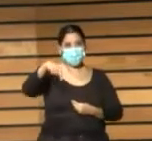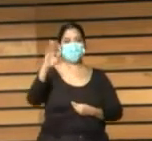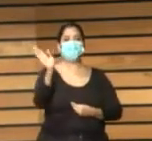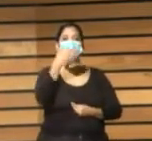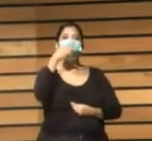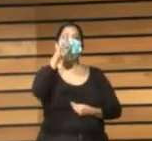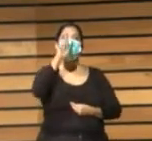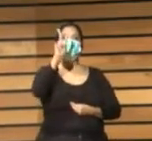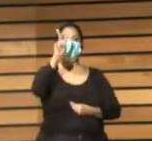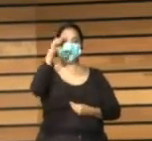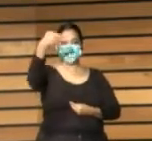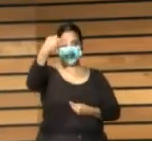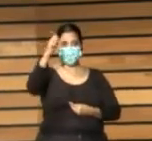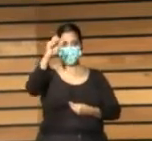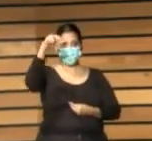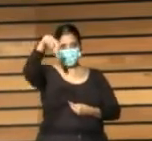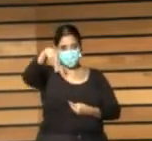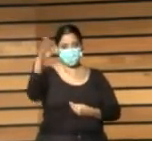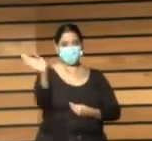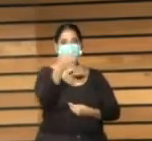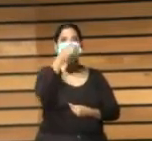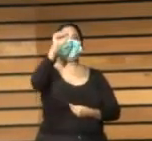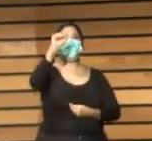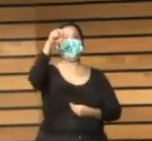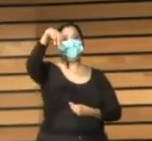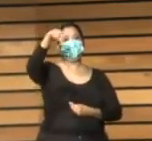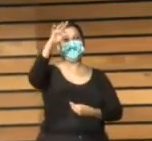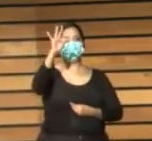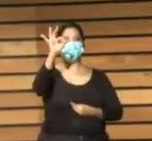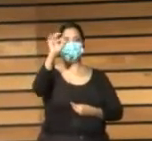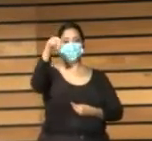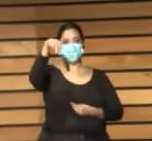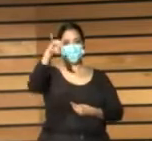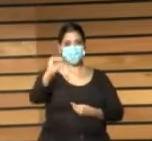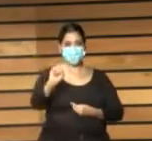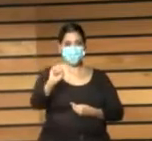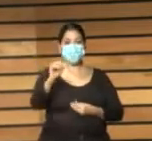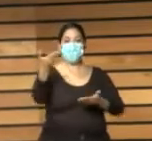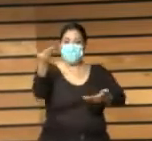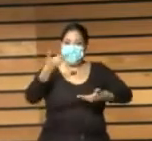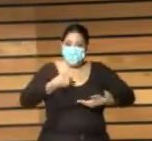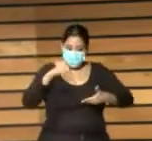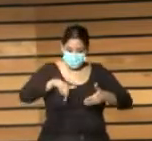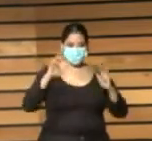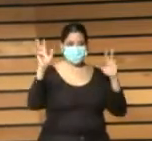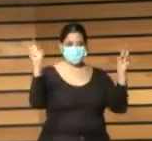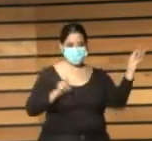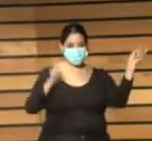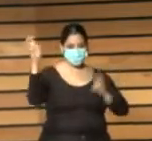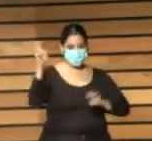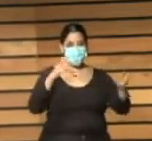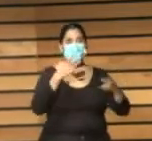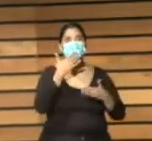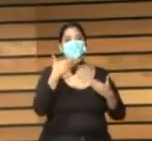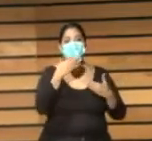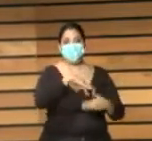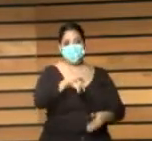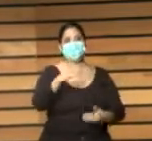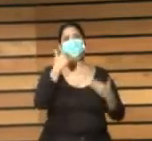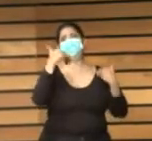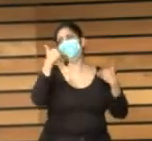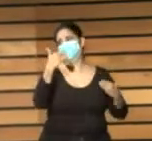a Antonio, no solo por acoger este congreso, porque habéis hecho posible este congreso. Y yo creo